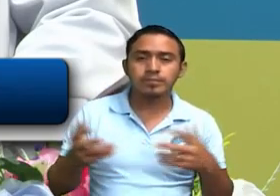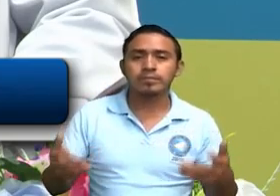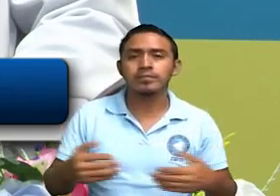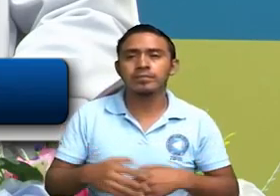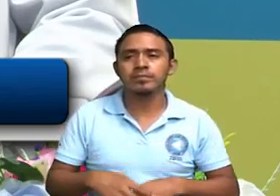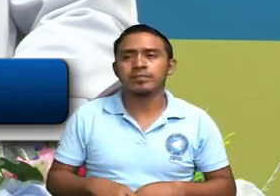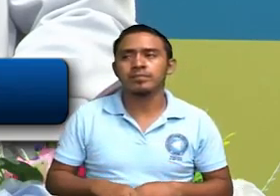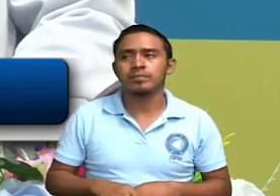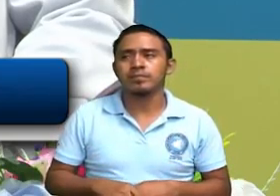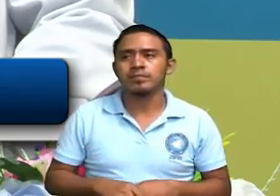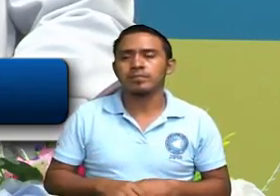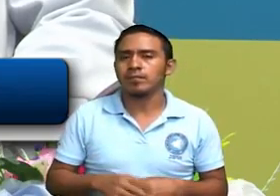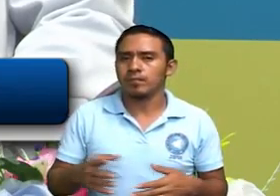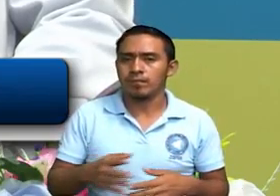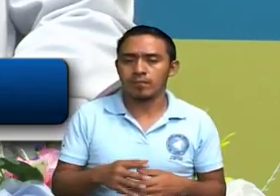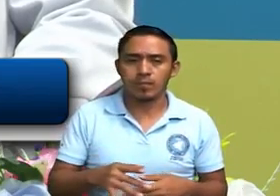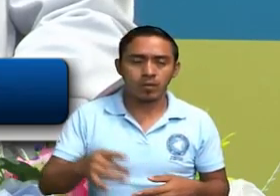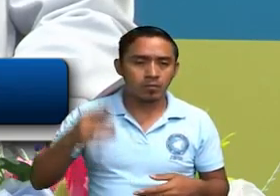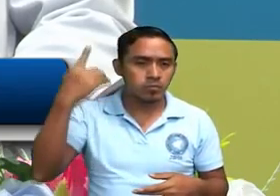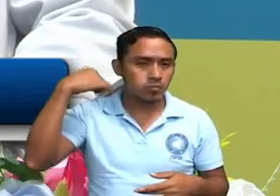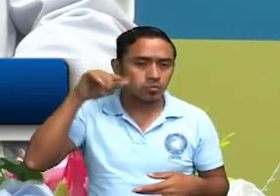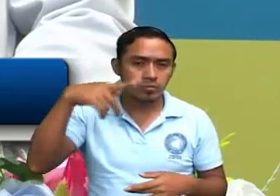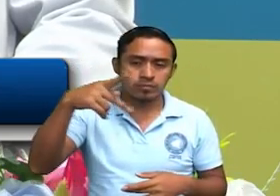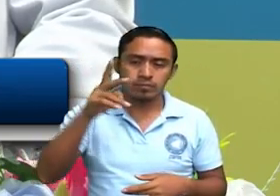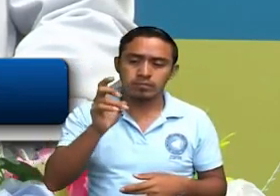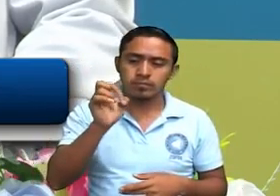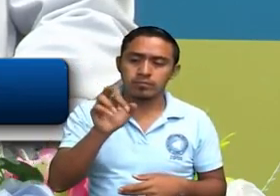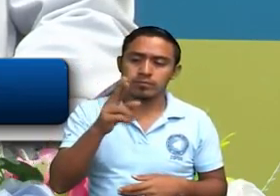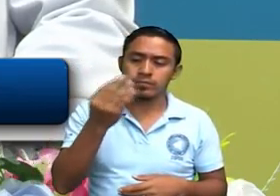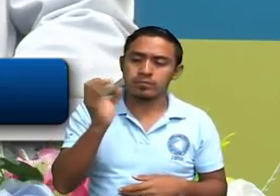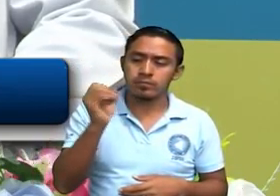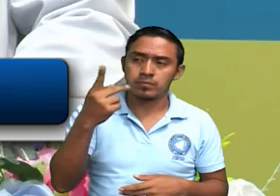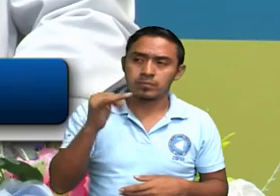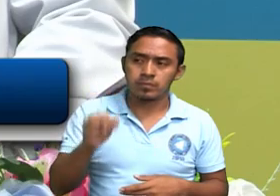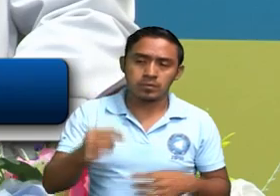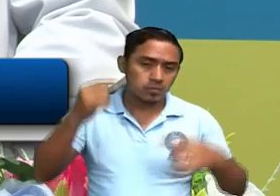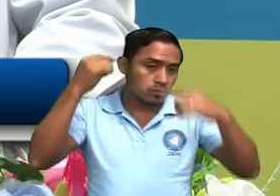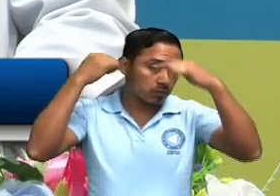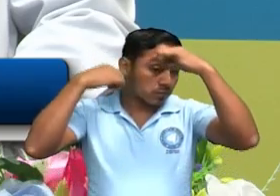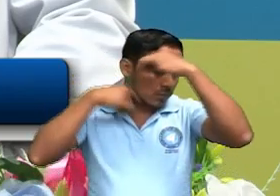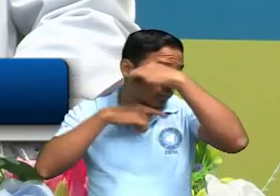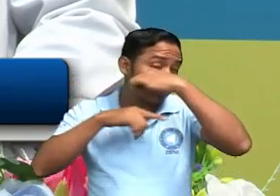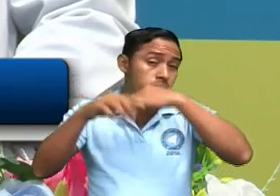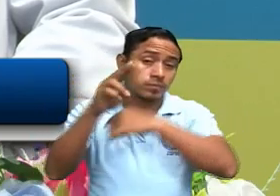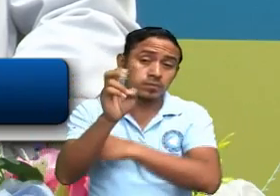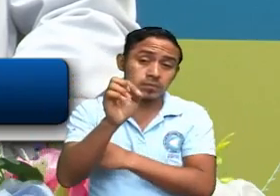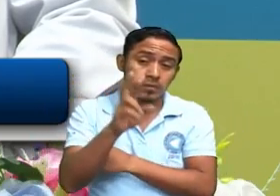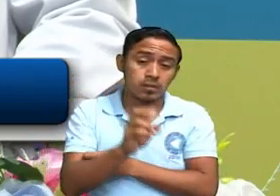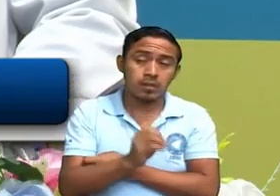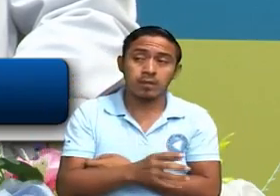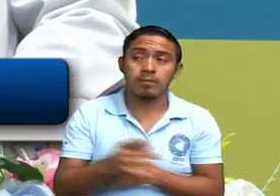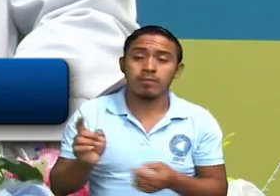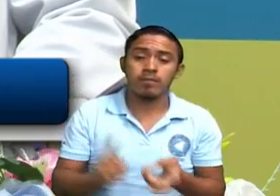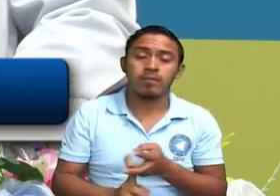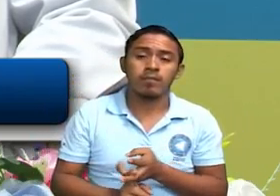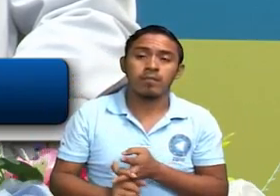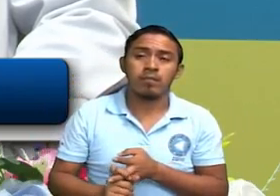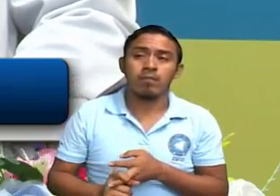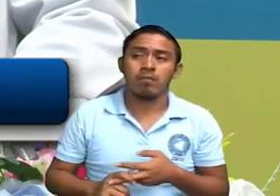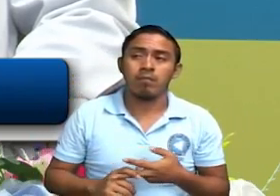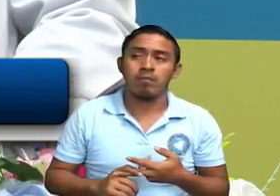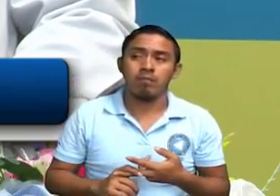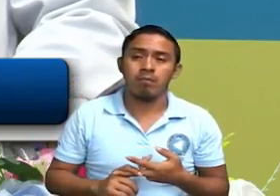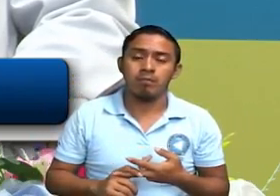la percepción del sonido que es del nervio, Una valora el nervio, que es